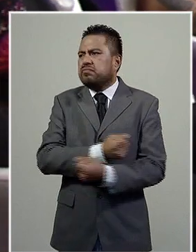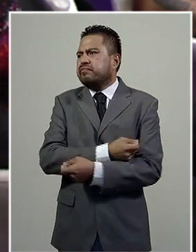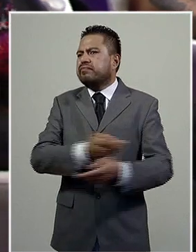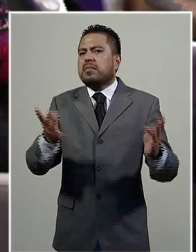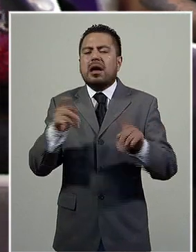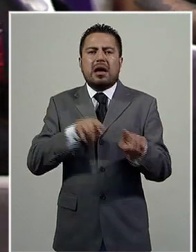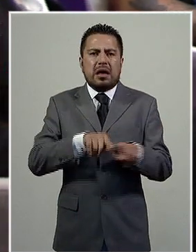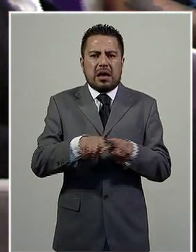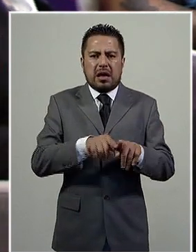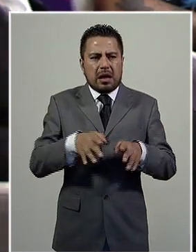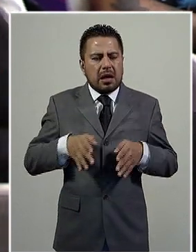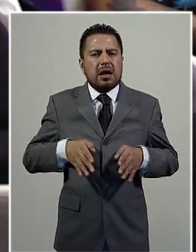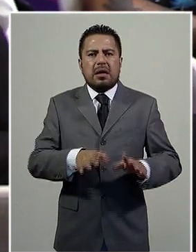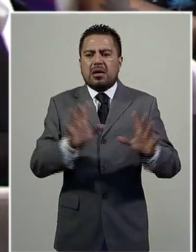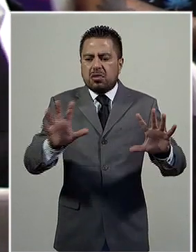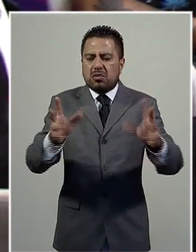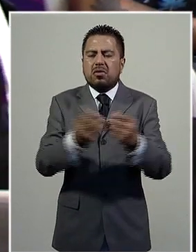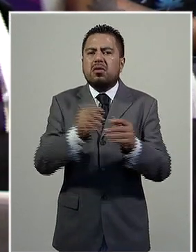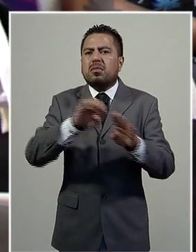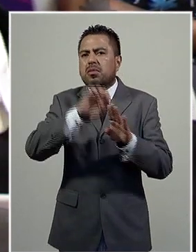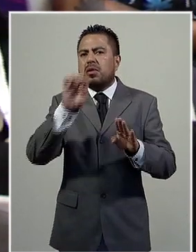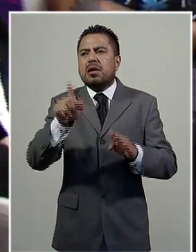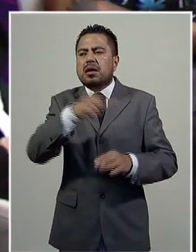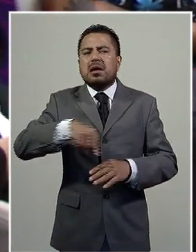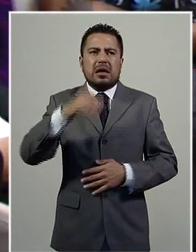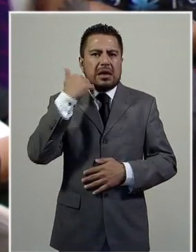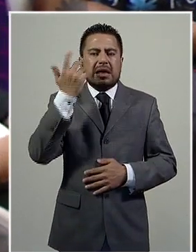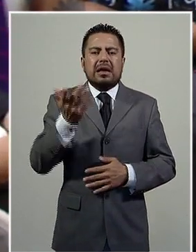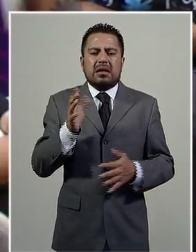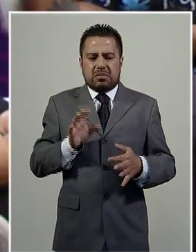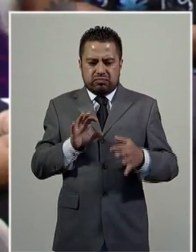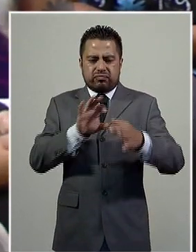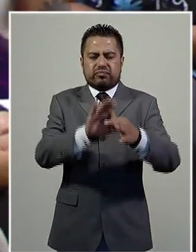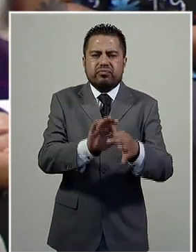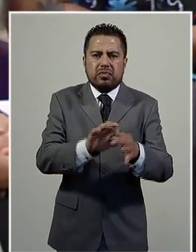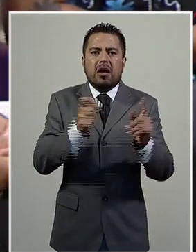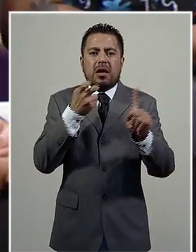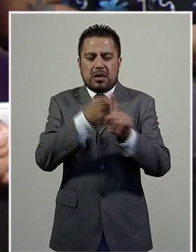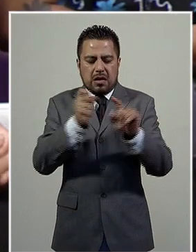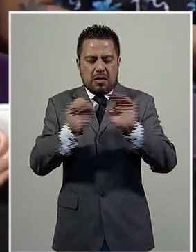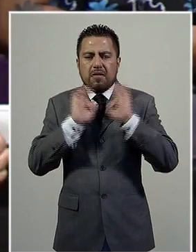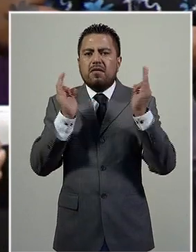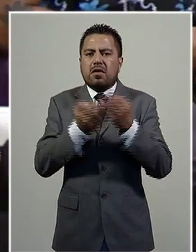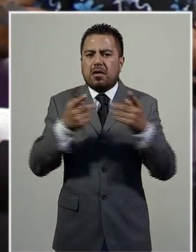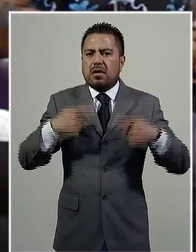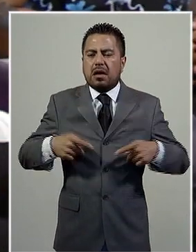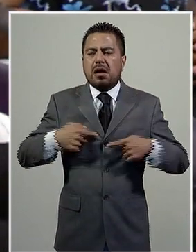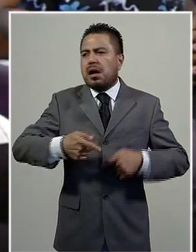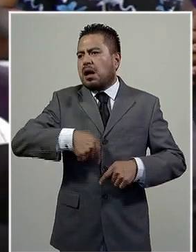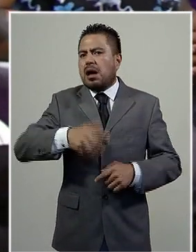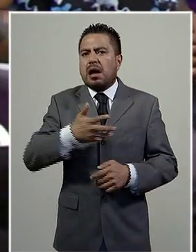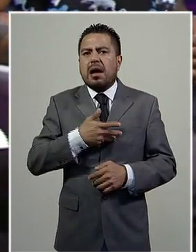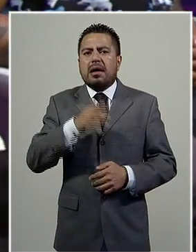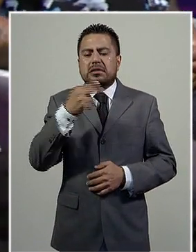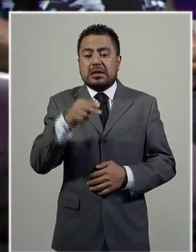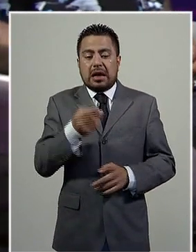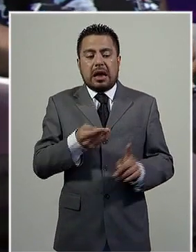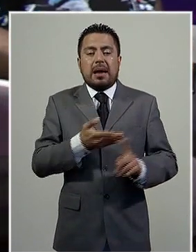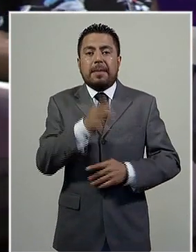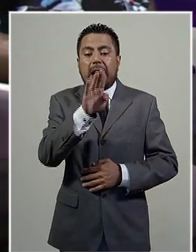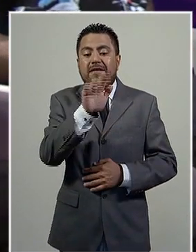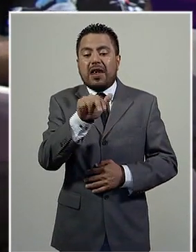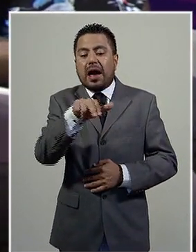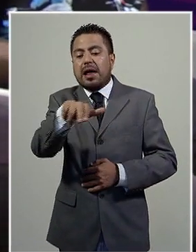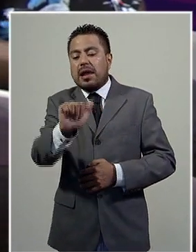muchos hermanos de camino que, por ejemplo, quisieran tal vez adoptar esta forma de vestirnos que nosotros tenemos, se llama bana,